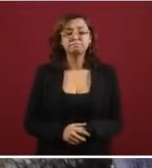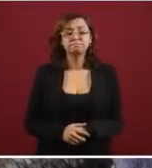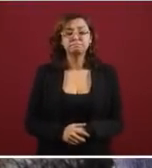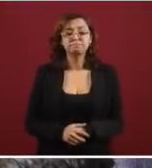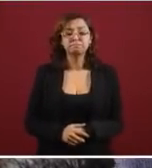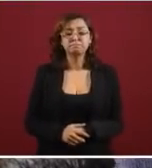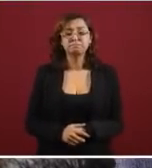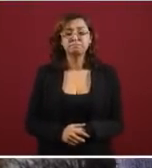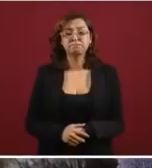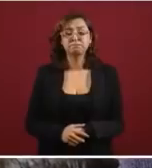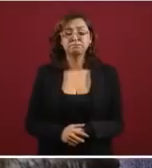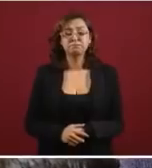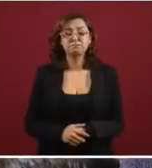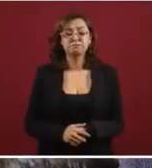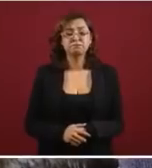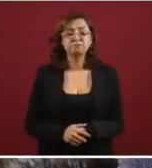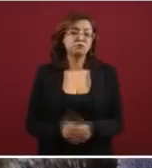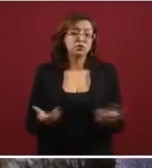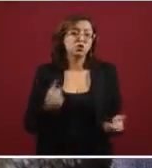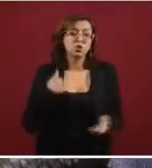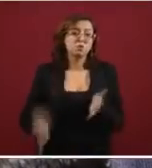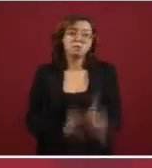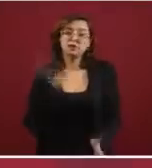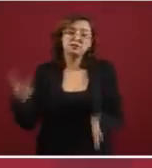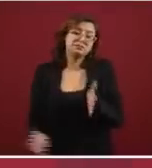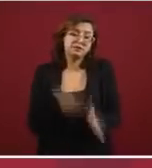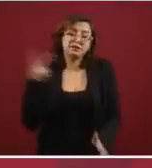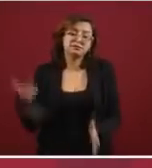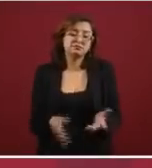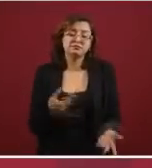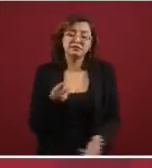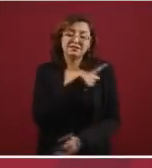tengo que hacer referencia al pasado,